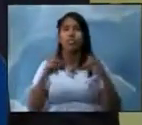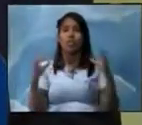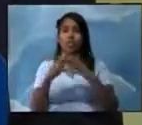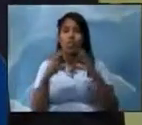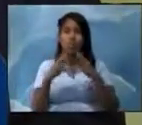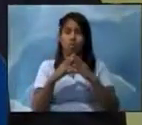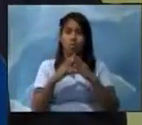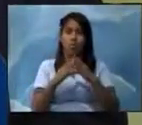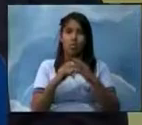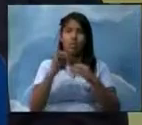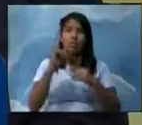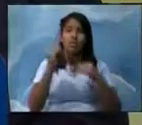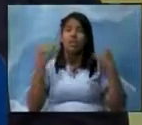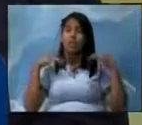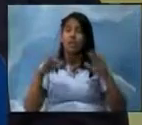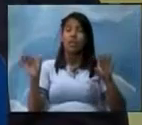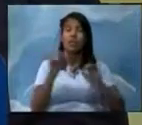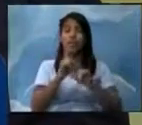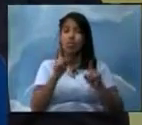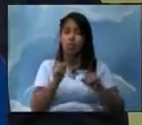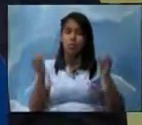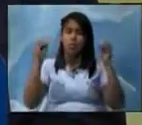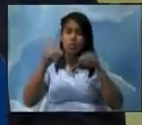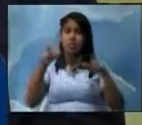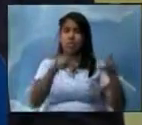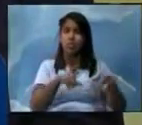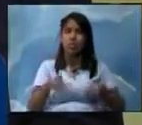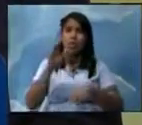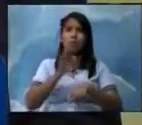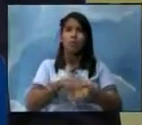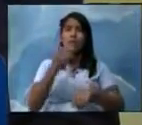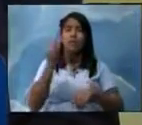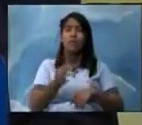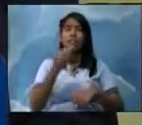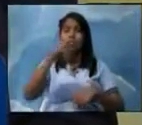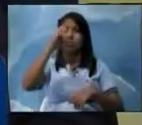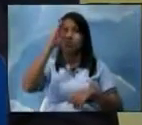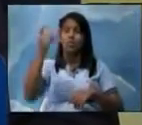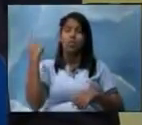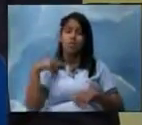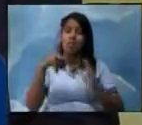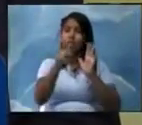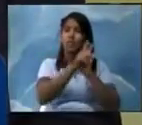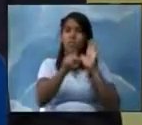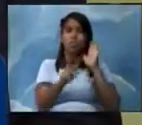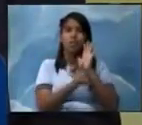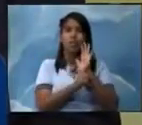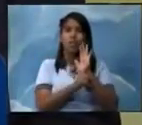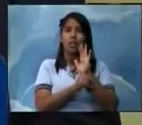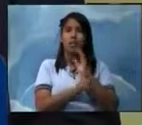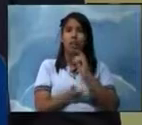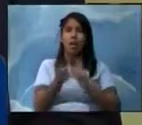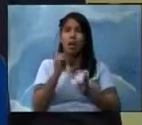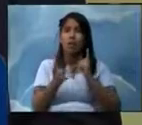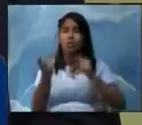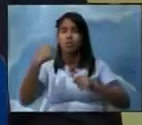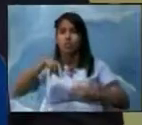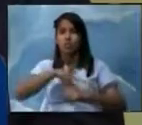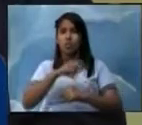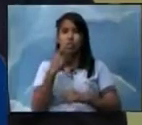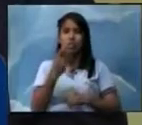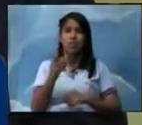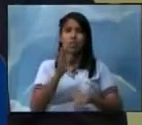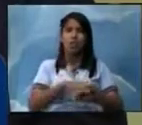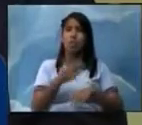grupo y quizás no no los habían colocado en ese lugar porque siempre Dios tiene su plan a veces nos toca a nosotros